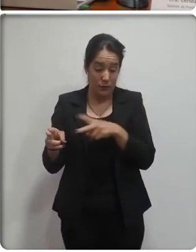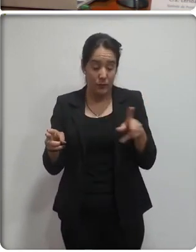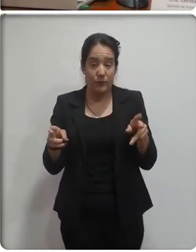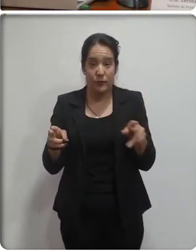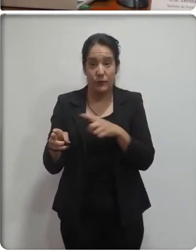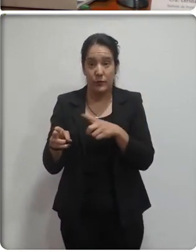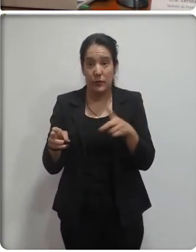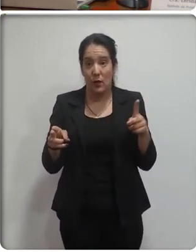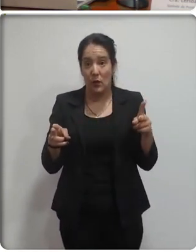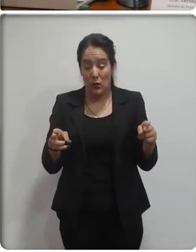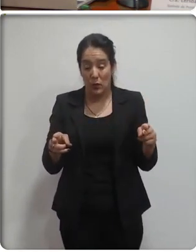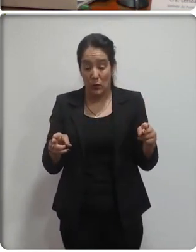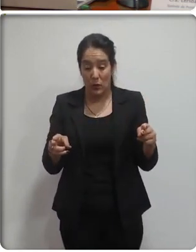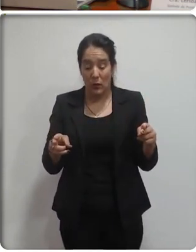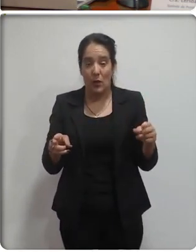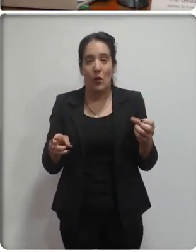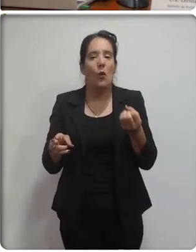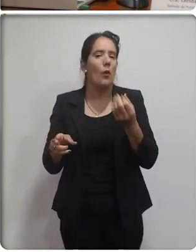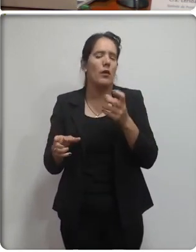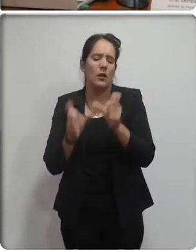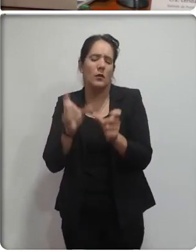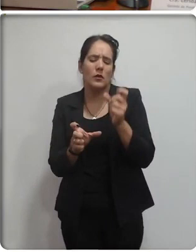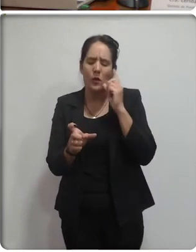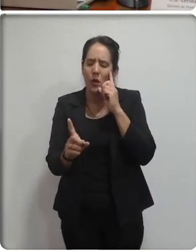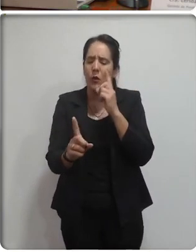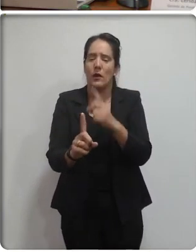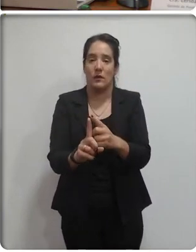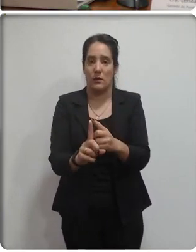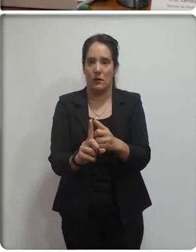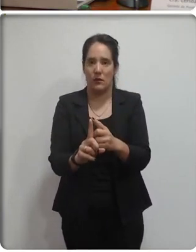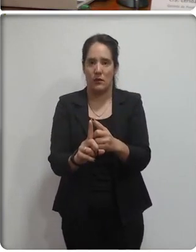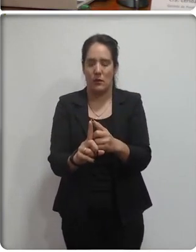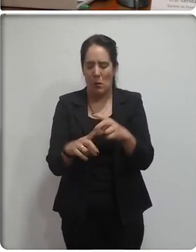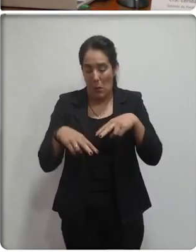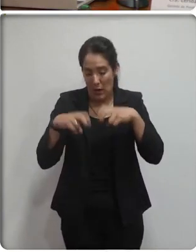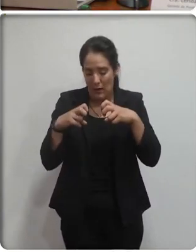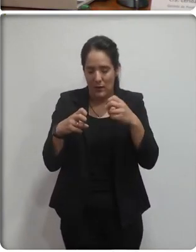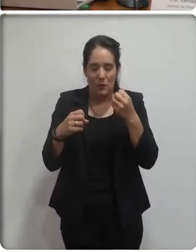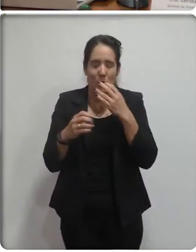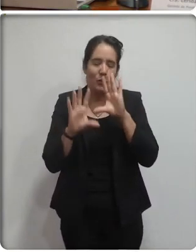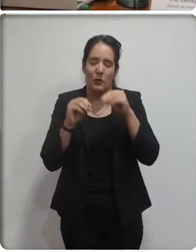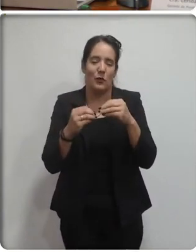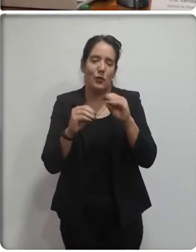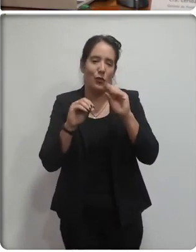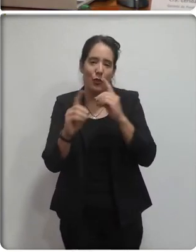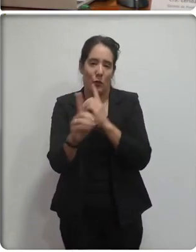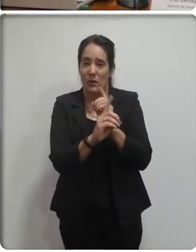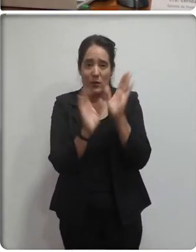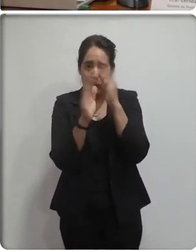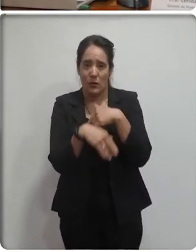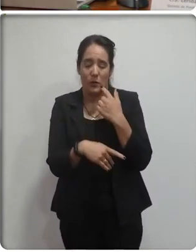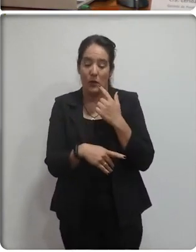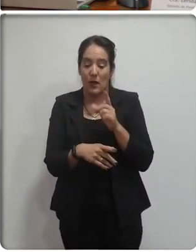cuál una población objetivo para el análisis, porque no se puede tomar todo el universo.